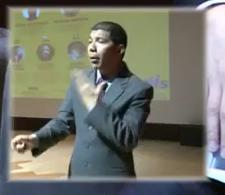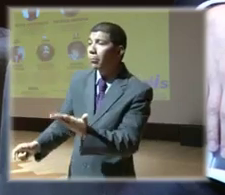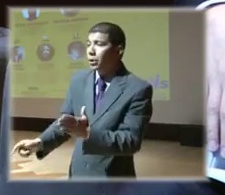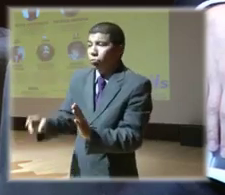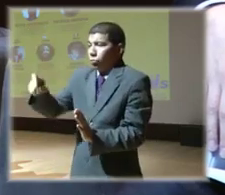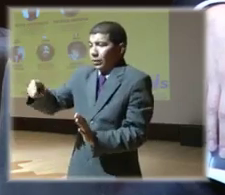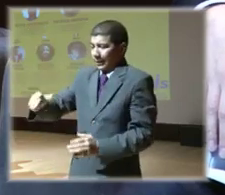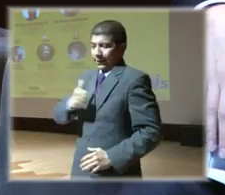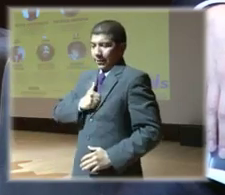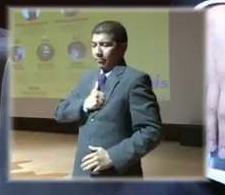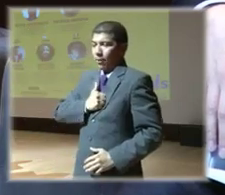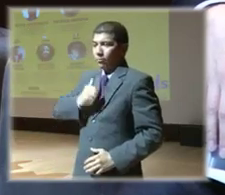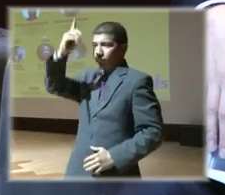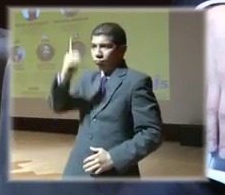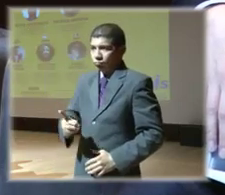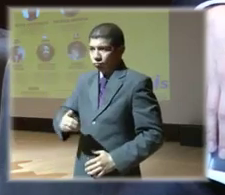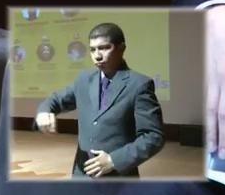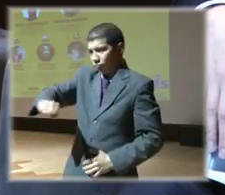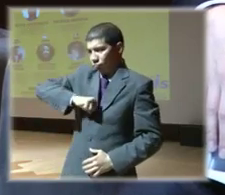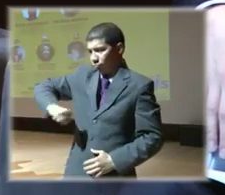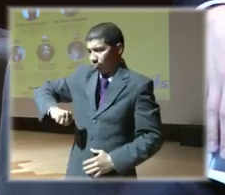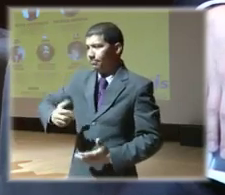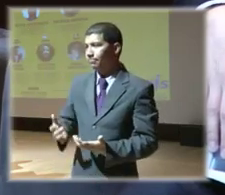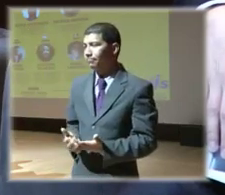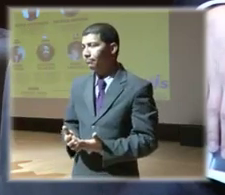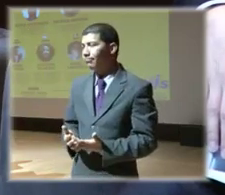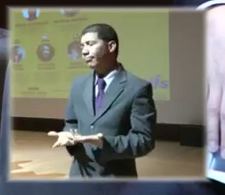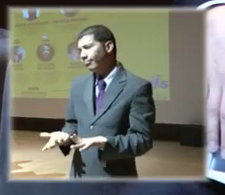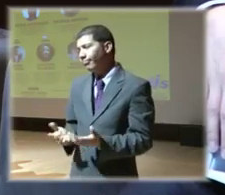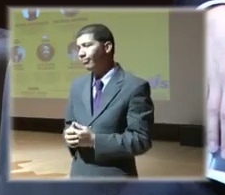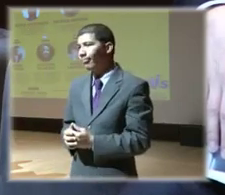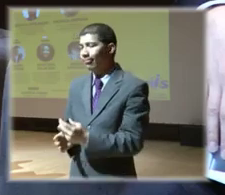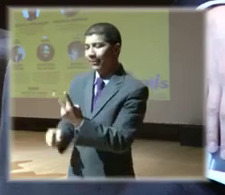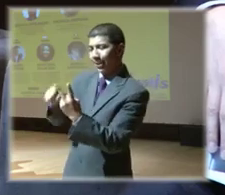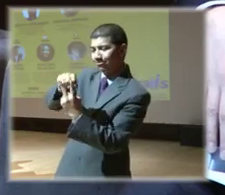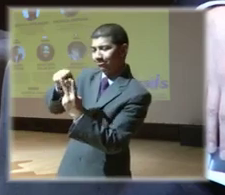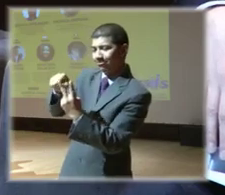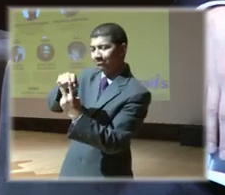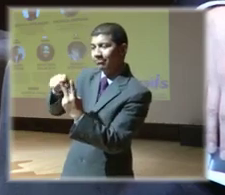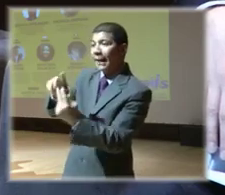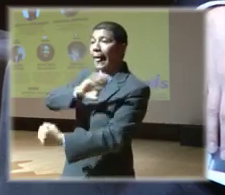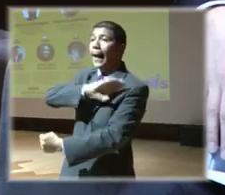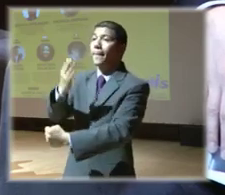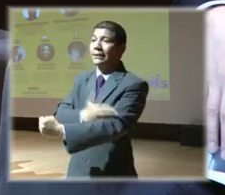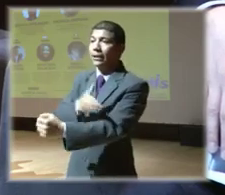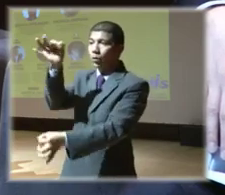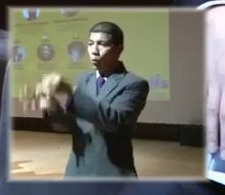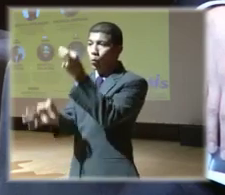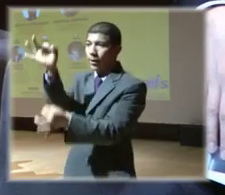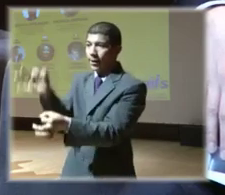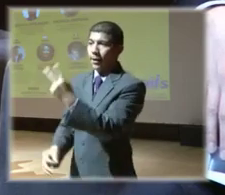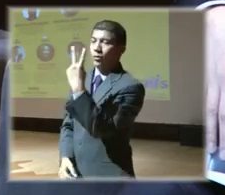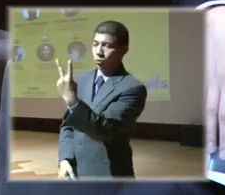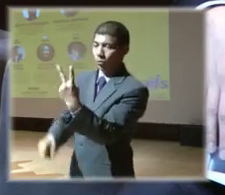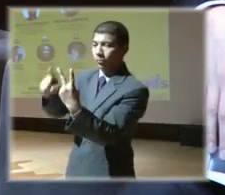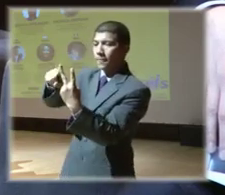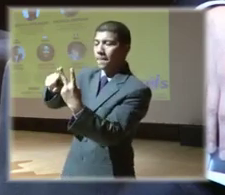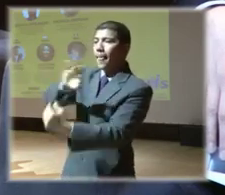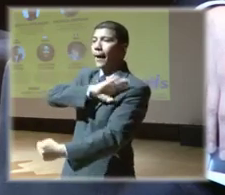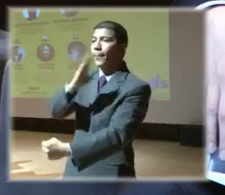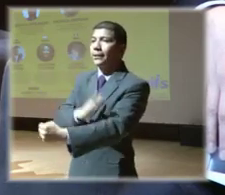persona. Y hablamos de dos tipos de capacidad jurídica. La capacidad de goce, que es